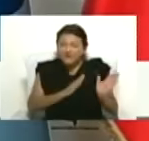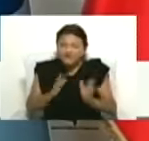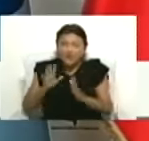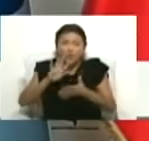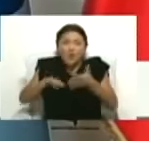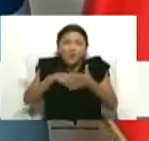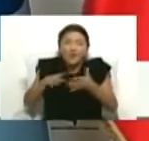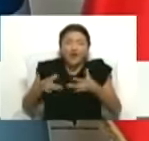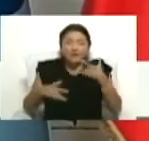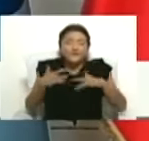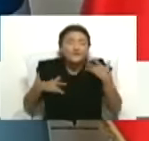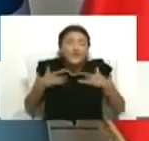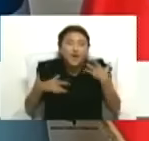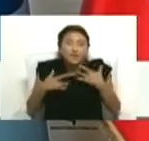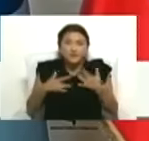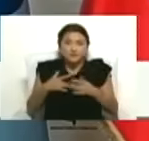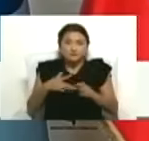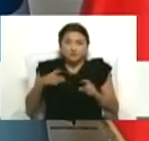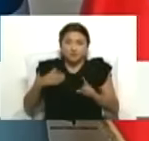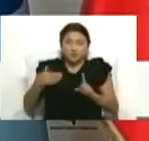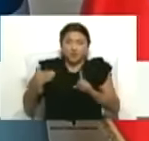desestabilizadoras y conspirativas,